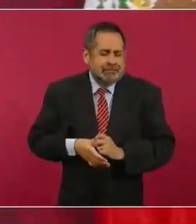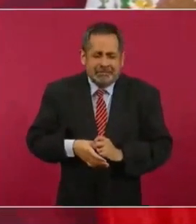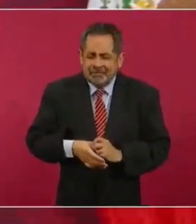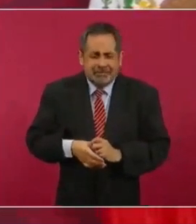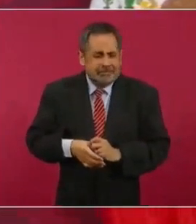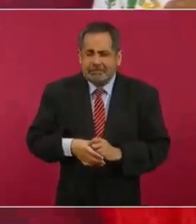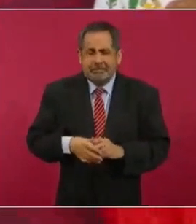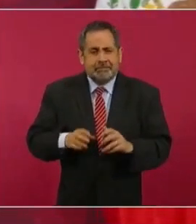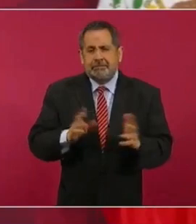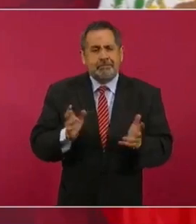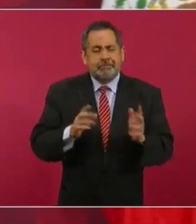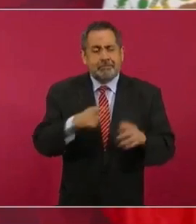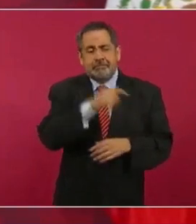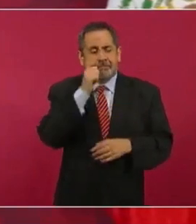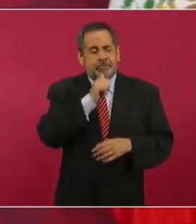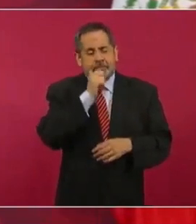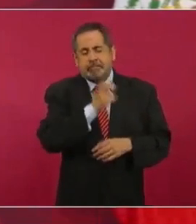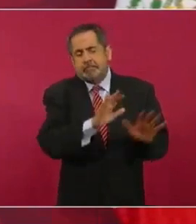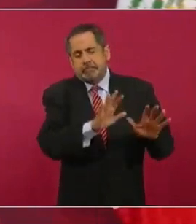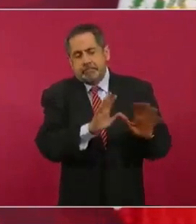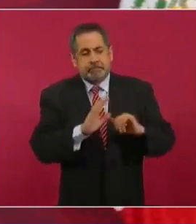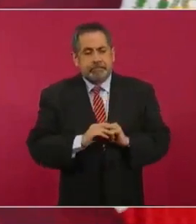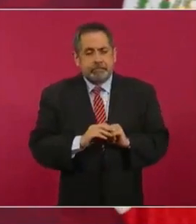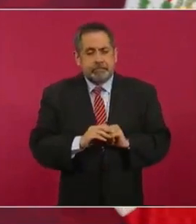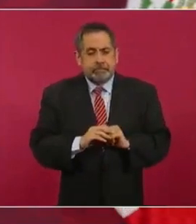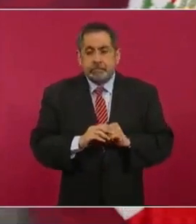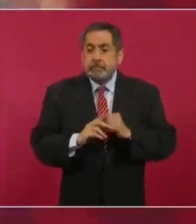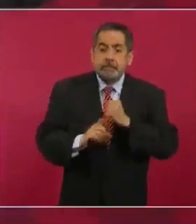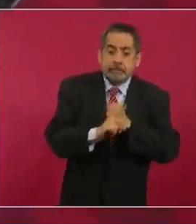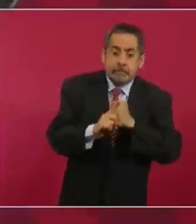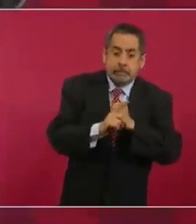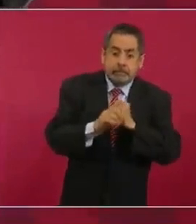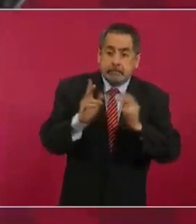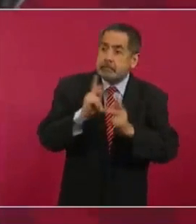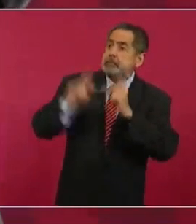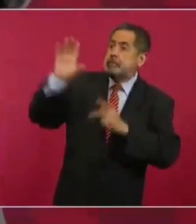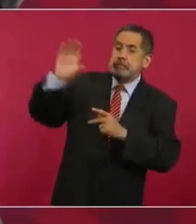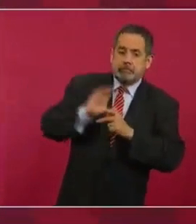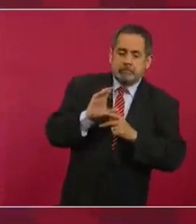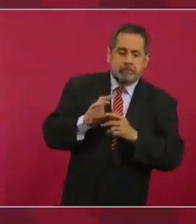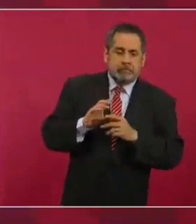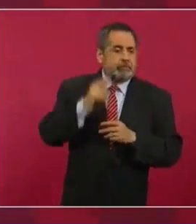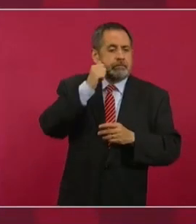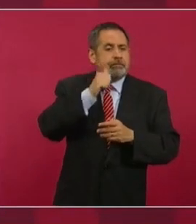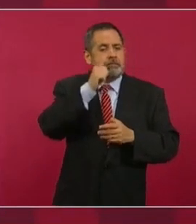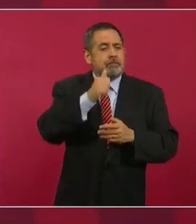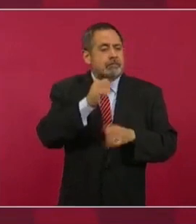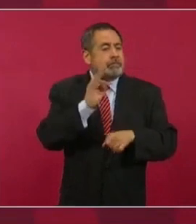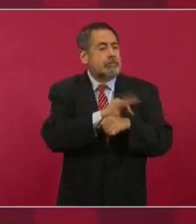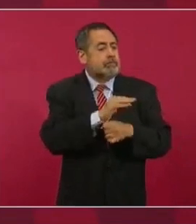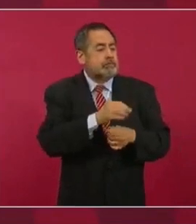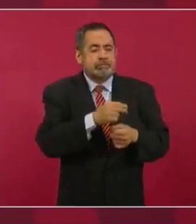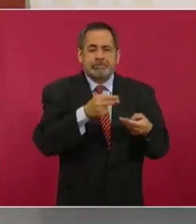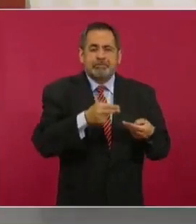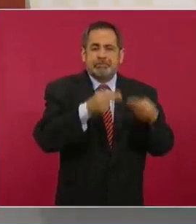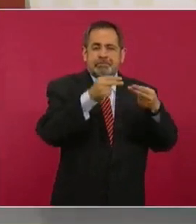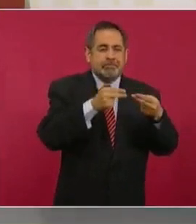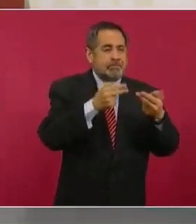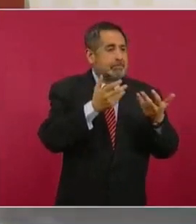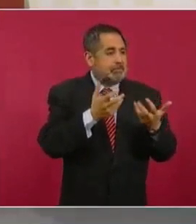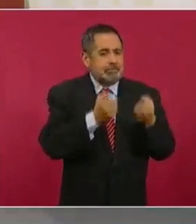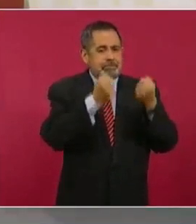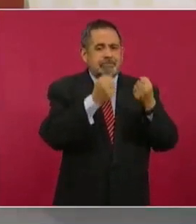que aplicaban siempre con la crisis. Era salvas arriba, si llueve fuerte